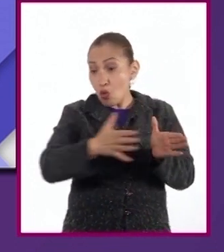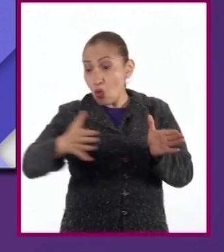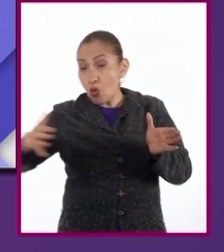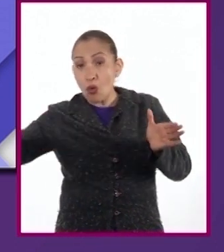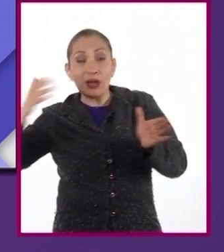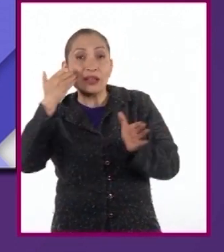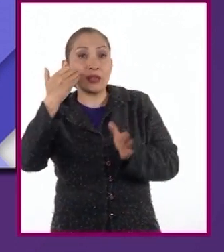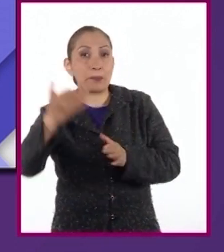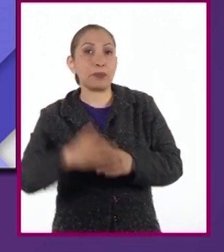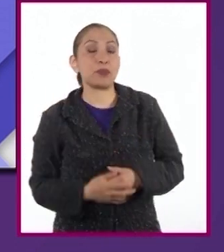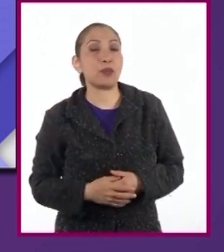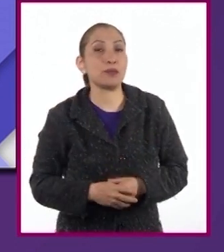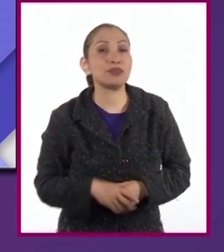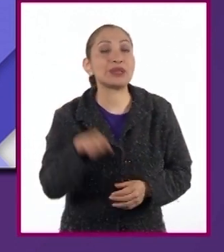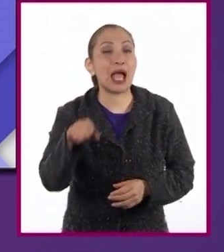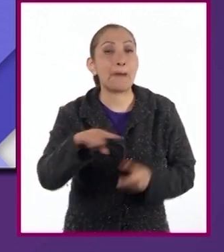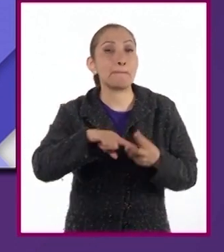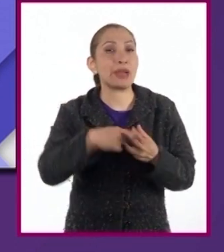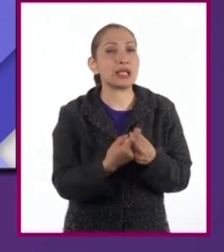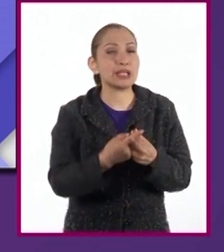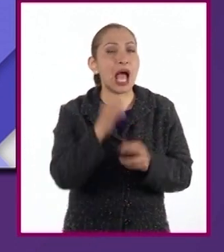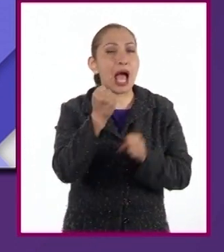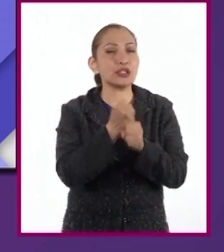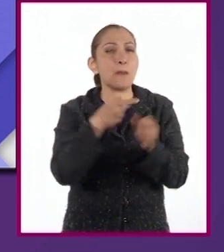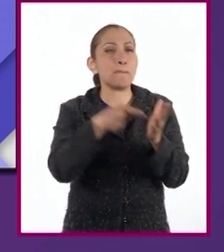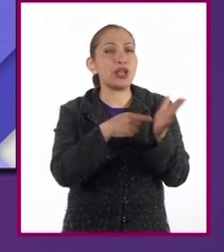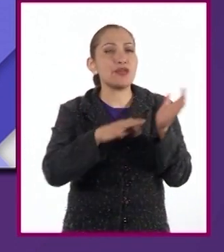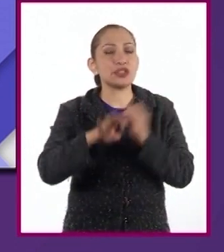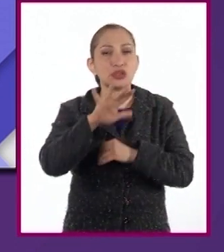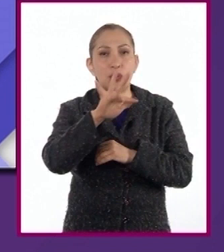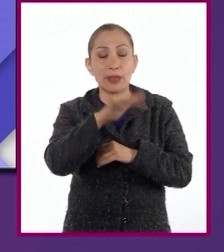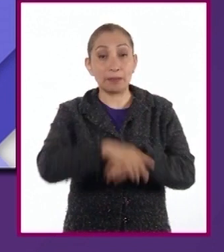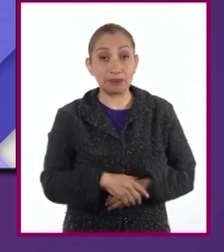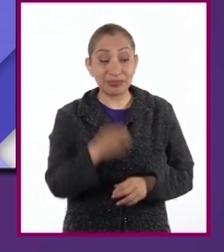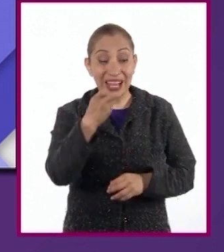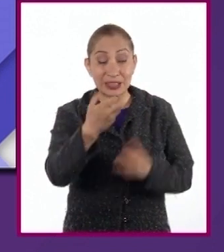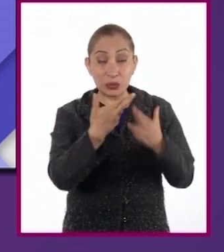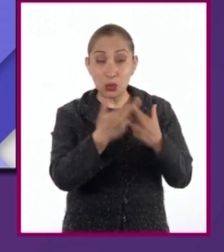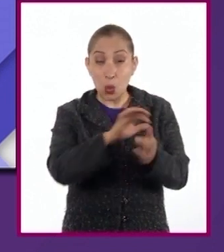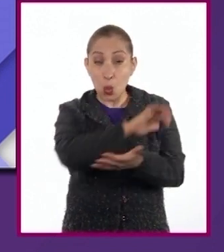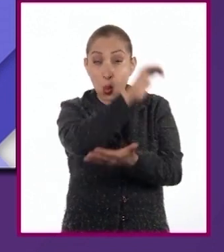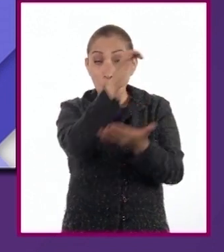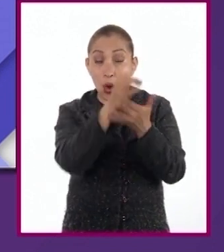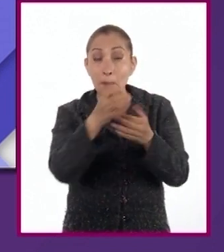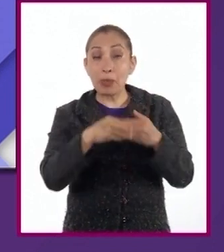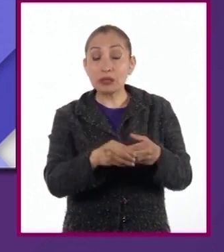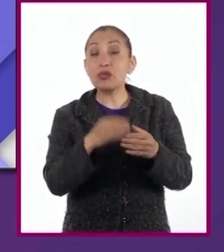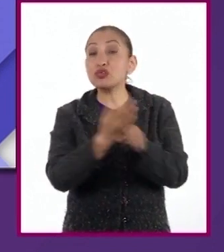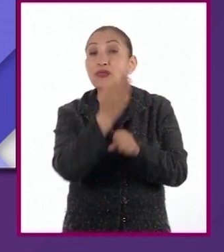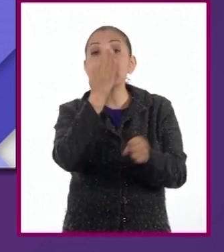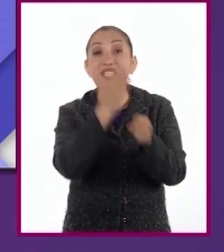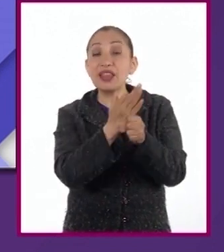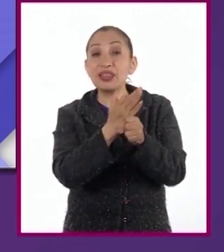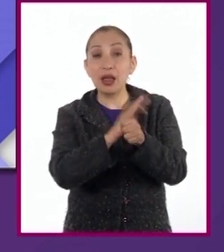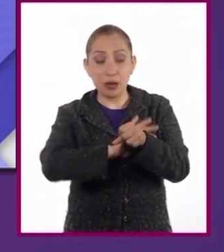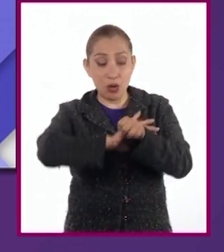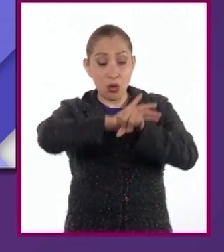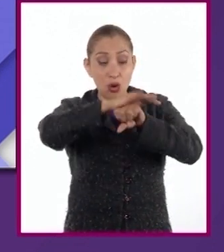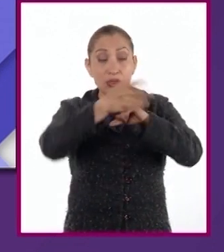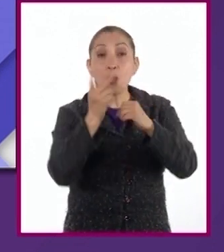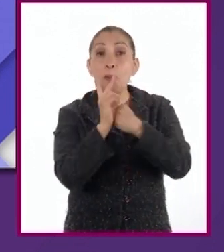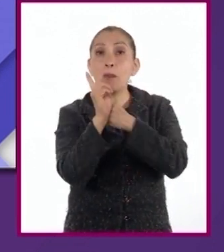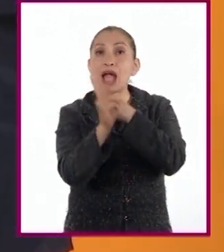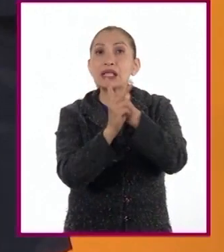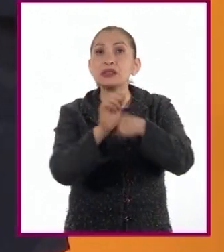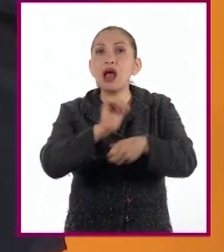estos materiales sintéticos a principios de los años 50. Esta cantidad es suficiente para cubrir la superficie de un país